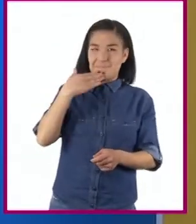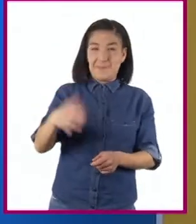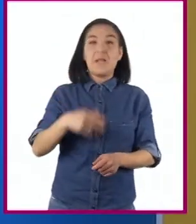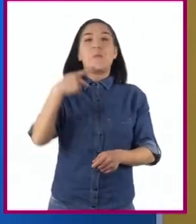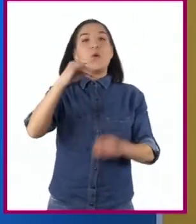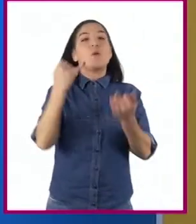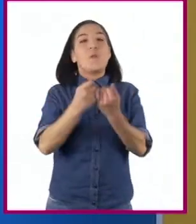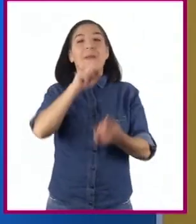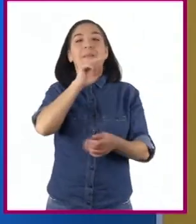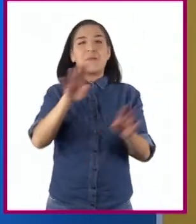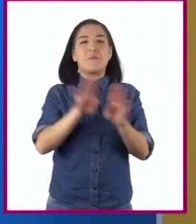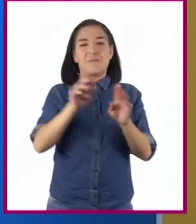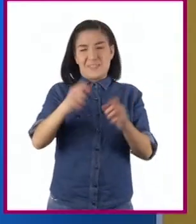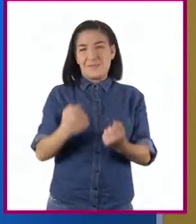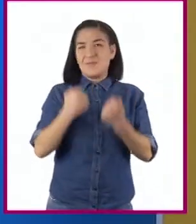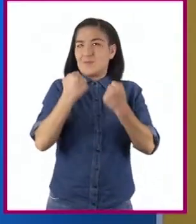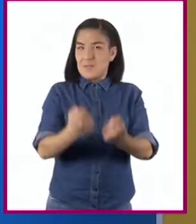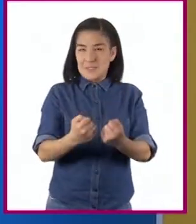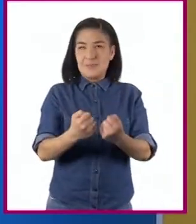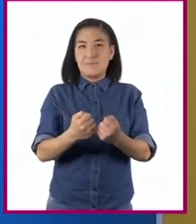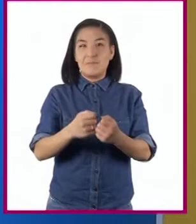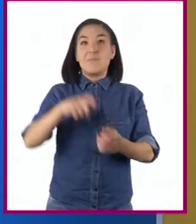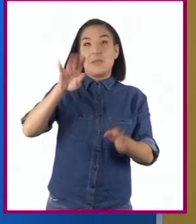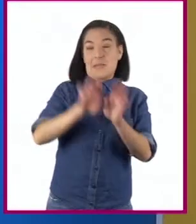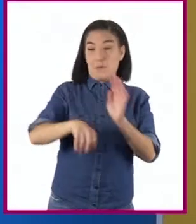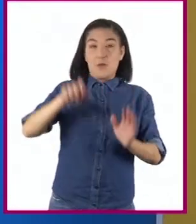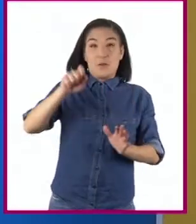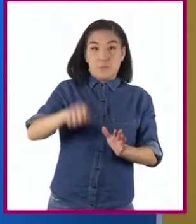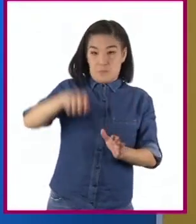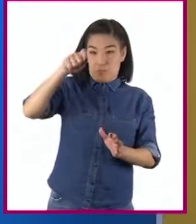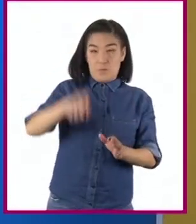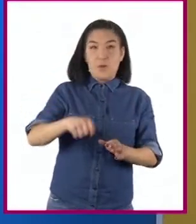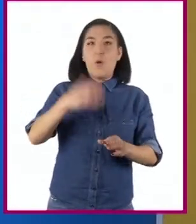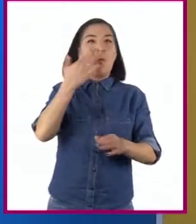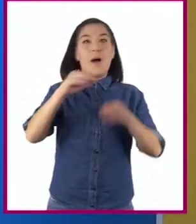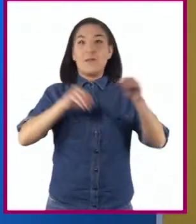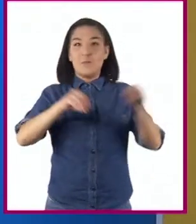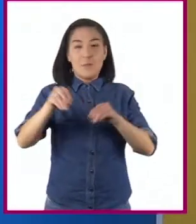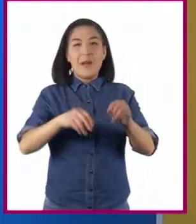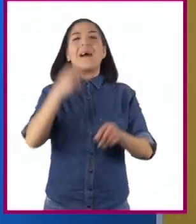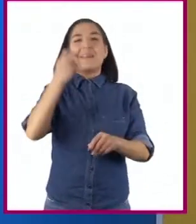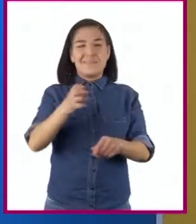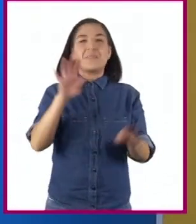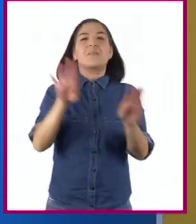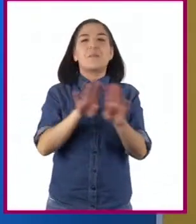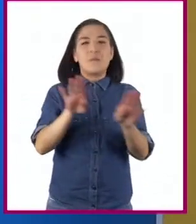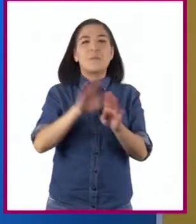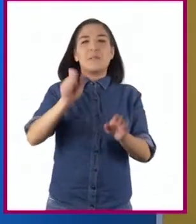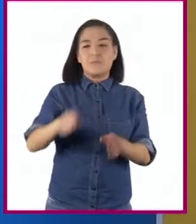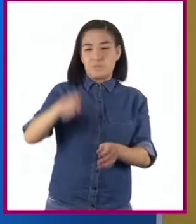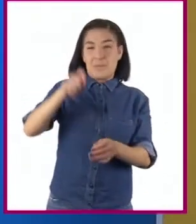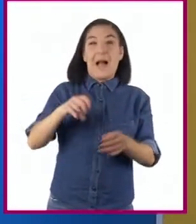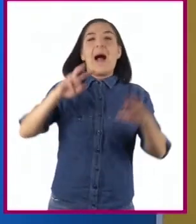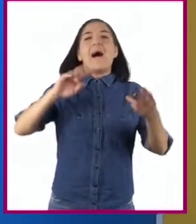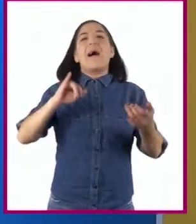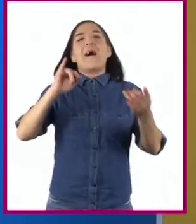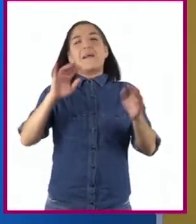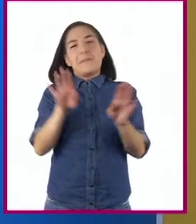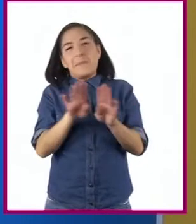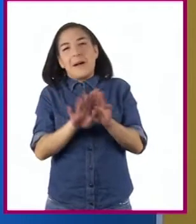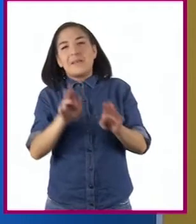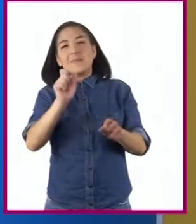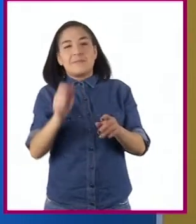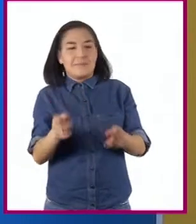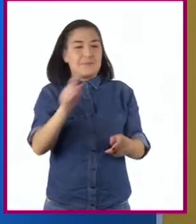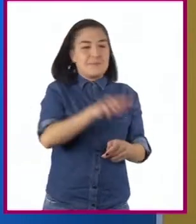con la magnitud de esas fuerzas. Como el yo-yo no se mueve, quiere decir que la magnitud de la tensión es igual a la magnitud del